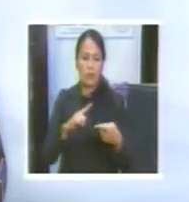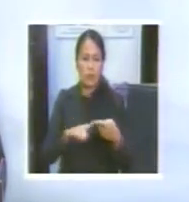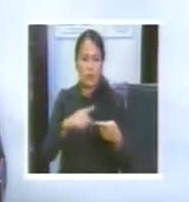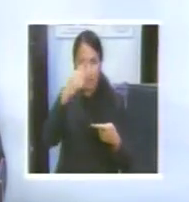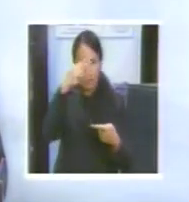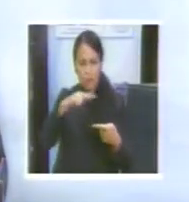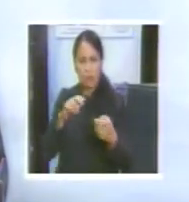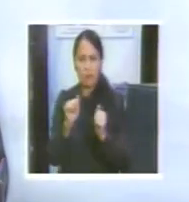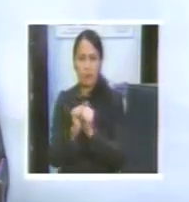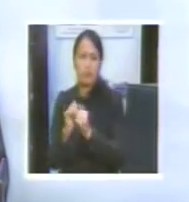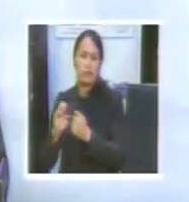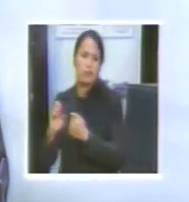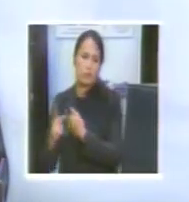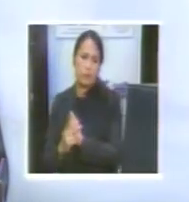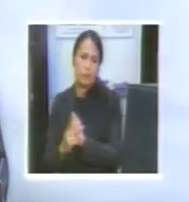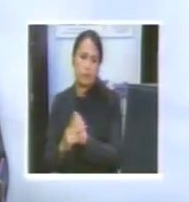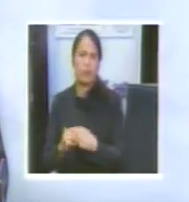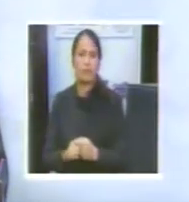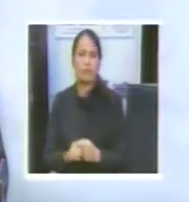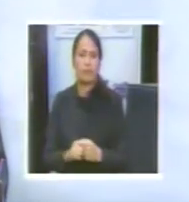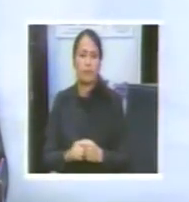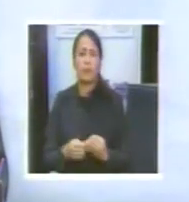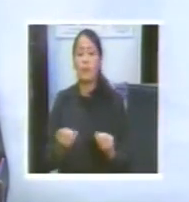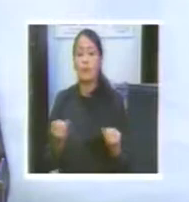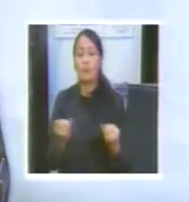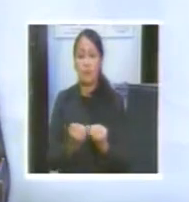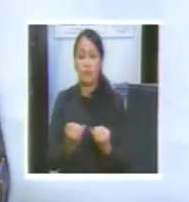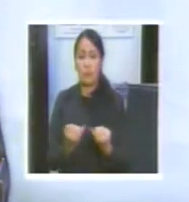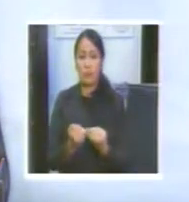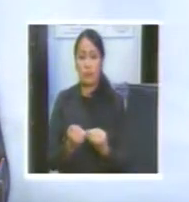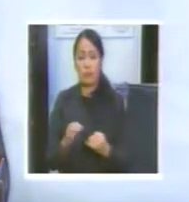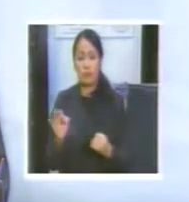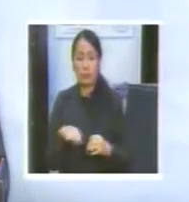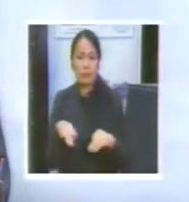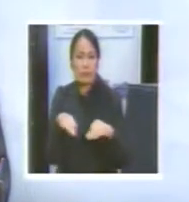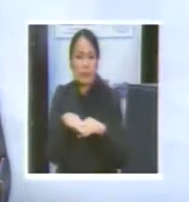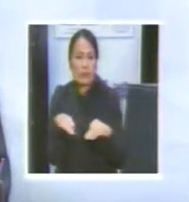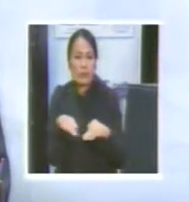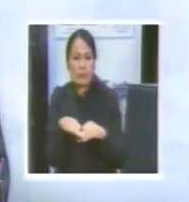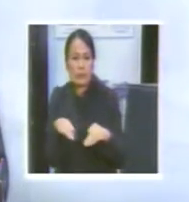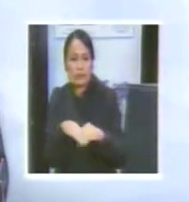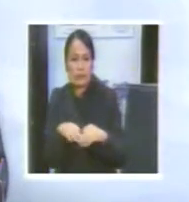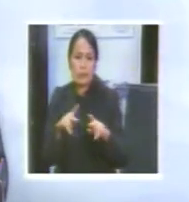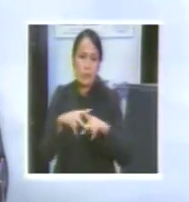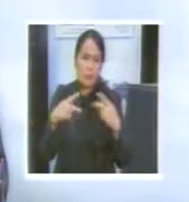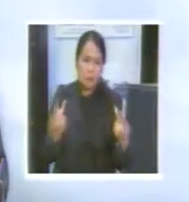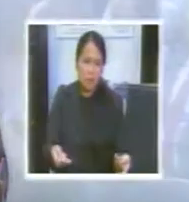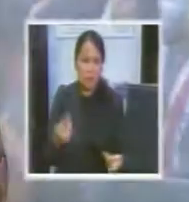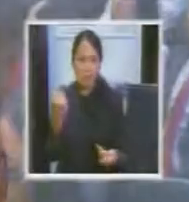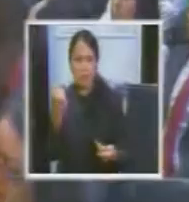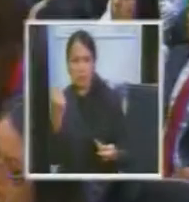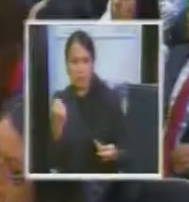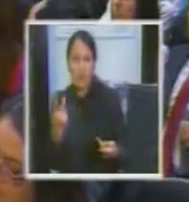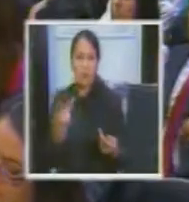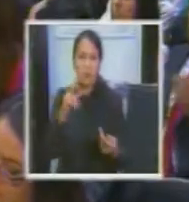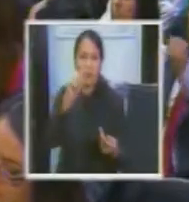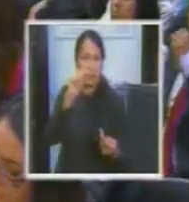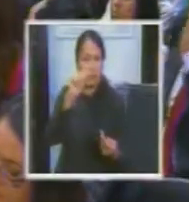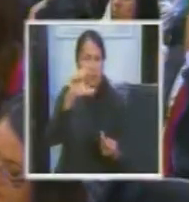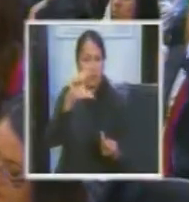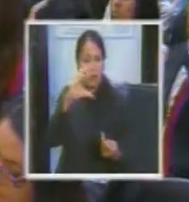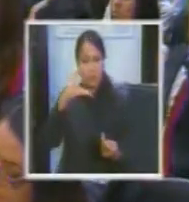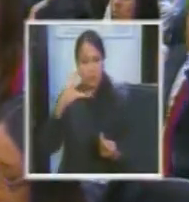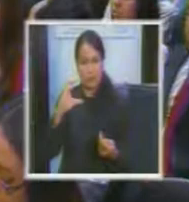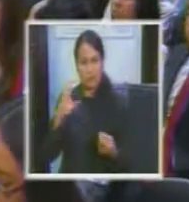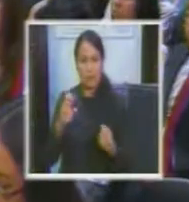Europea. Aun y cuando frecuentemente vemos en diversos medios que se habla de un tratado de libre comercio entre México